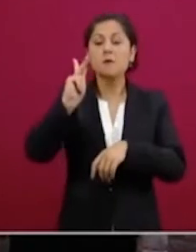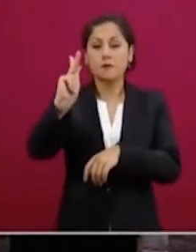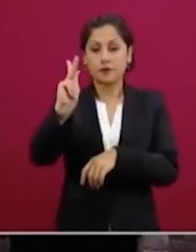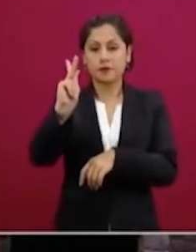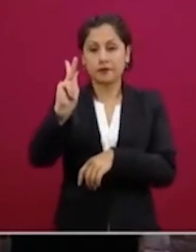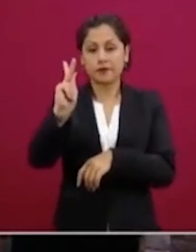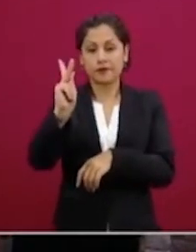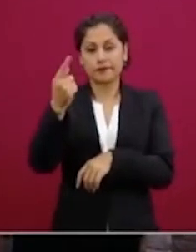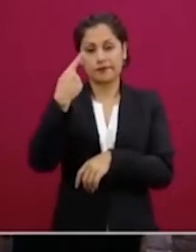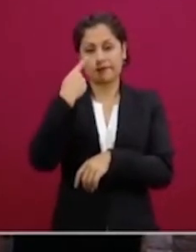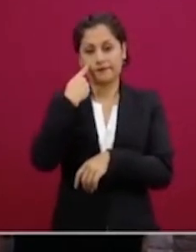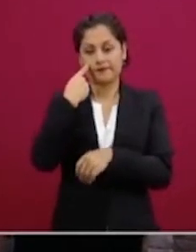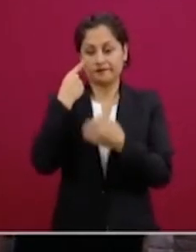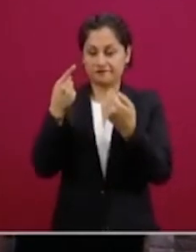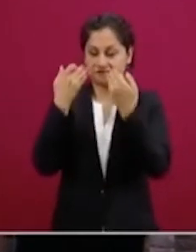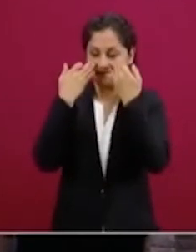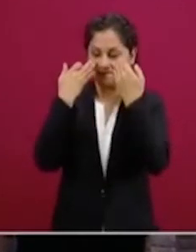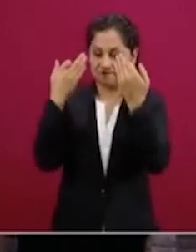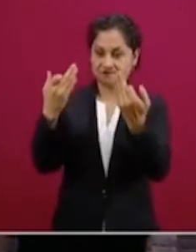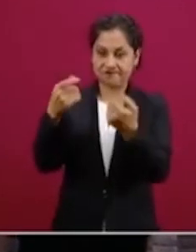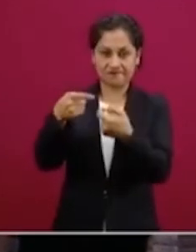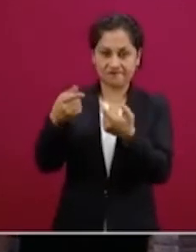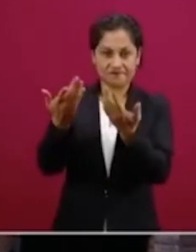no había la transparencia suficiente.